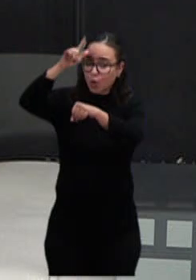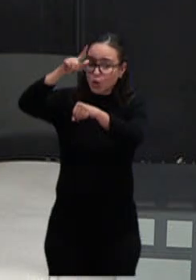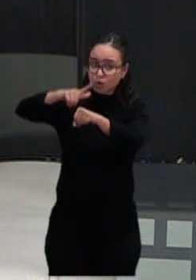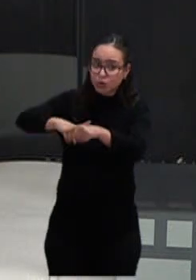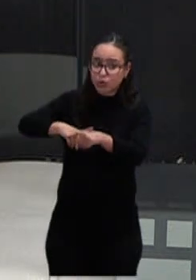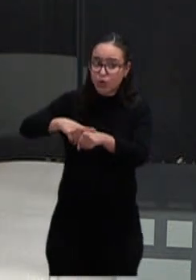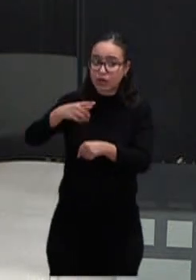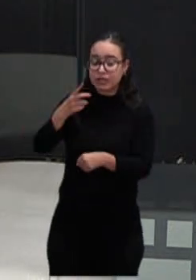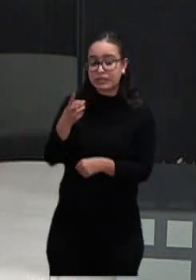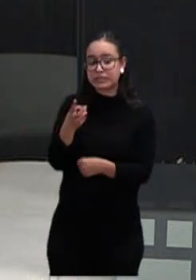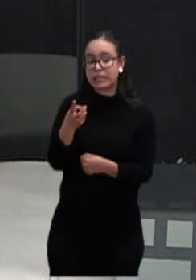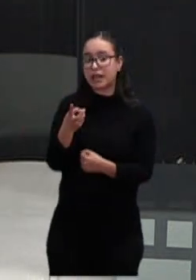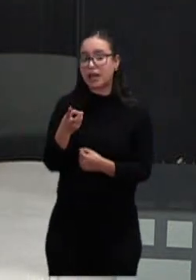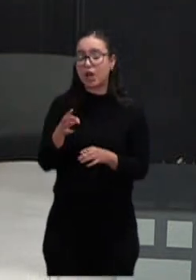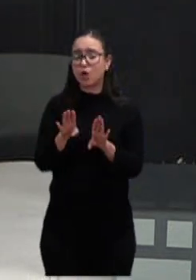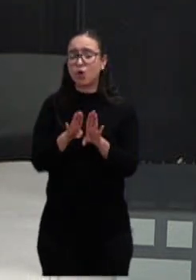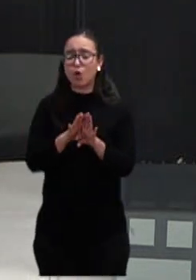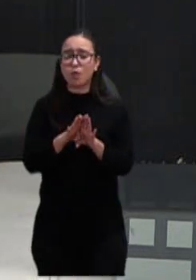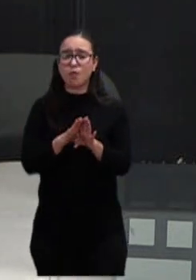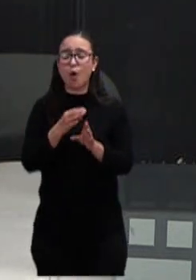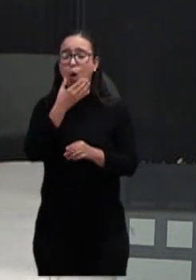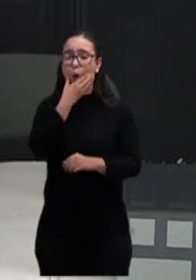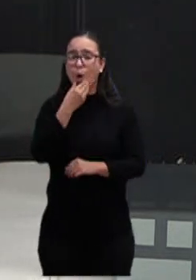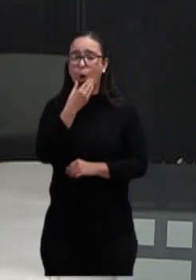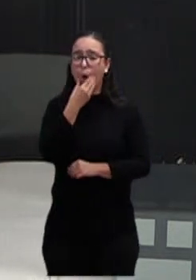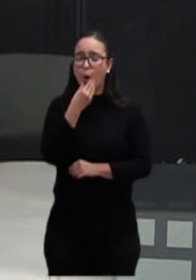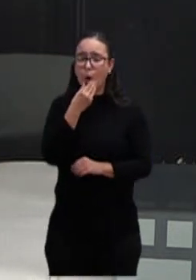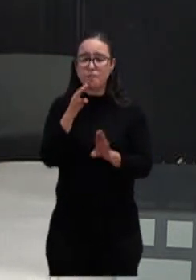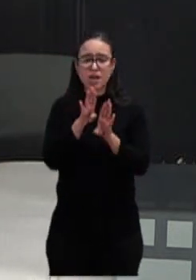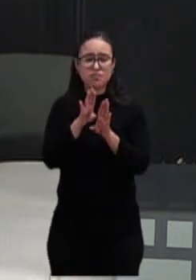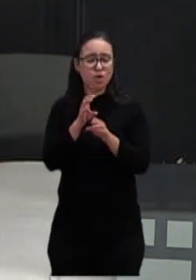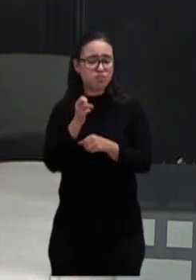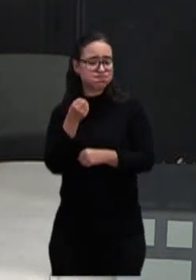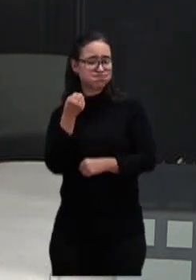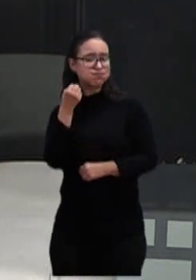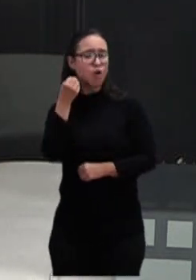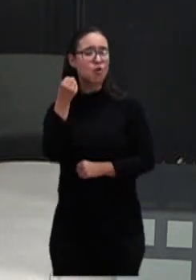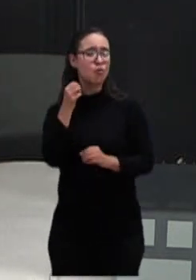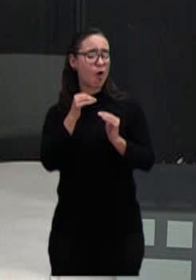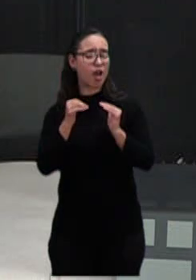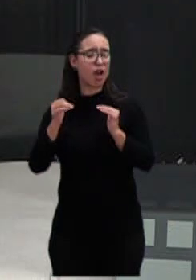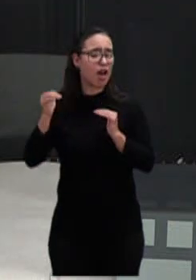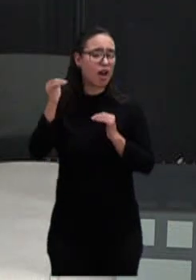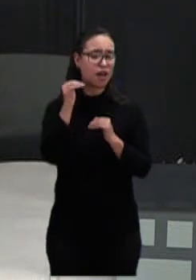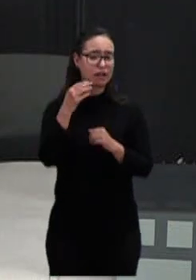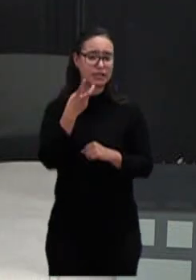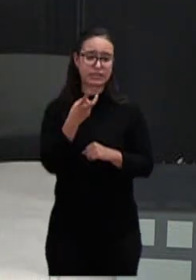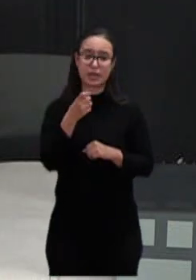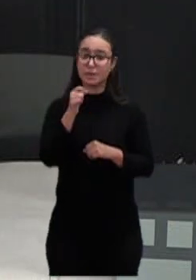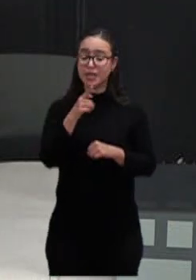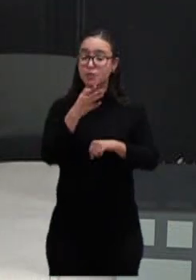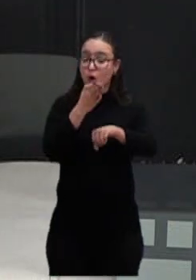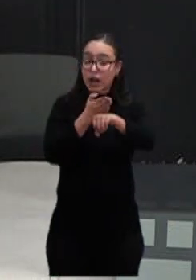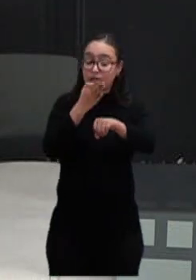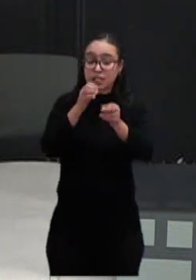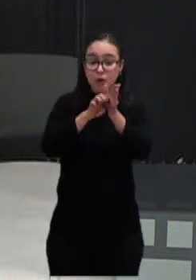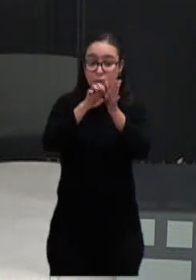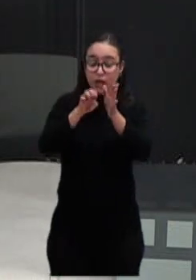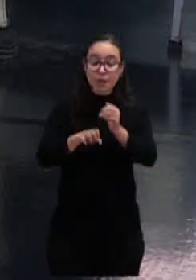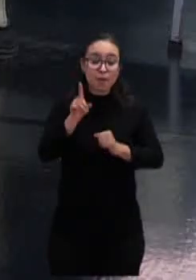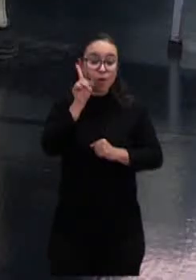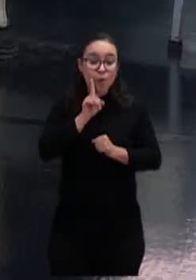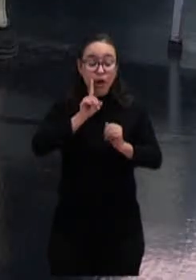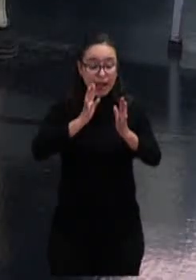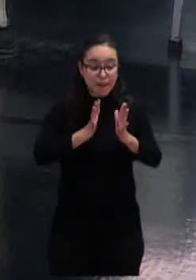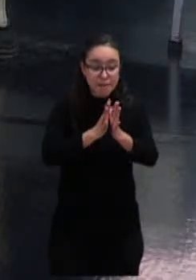costumbres está muy arraigado el machismo y dentro de ahí hay un doble castigo cuando las mujeres quieren participar